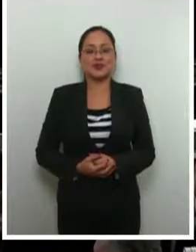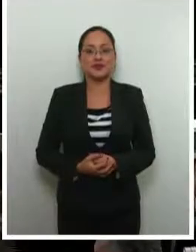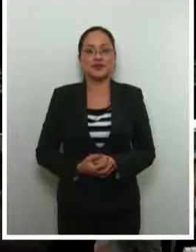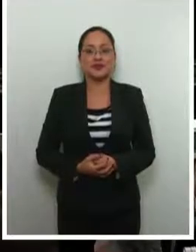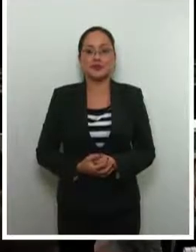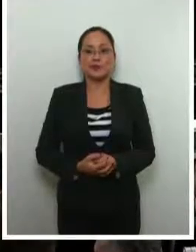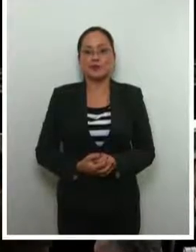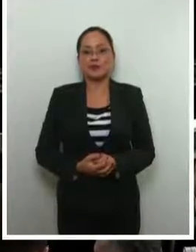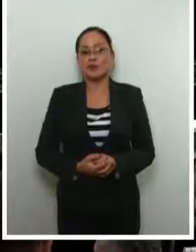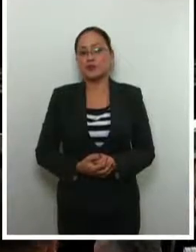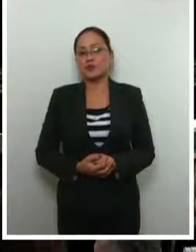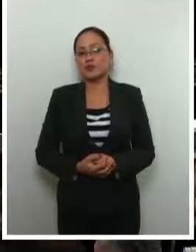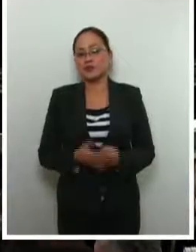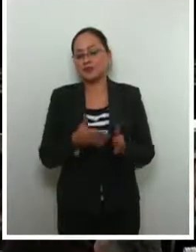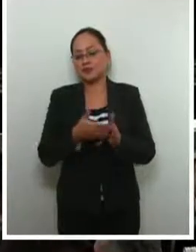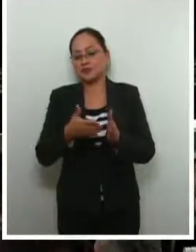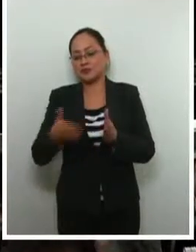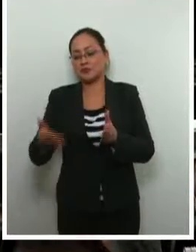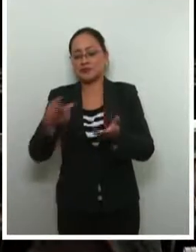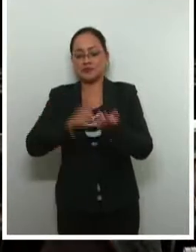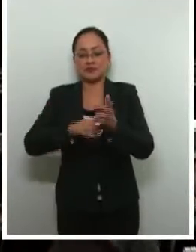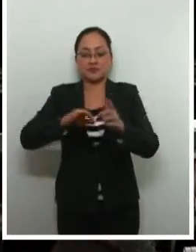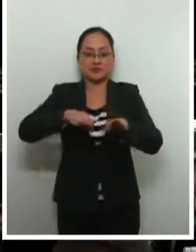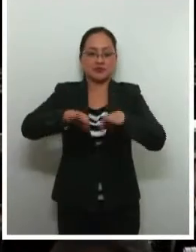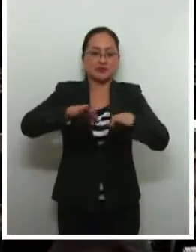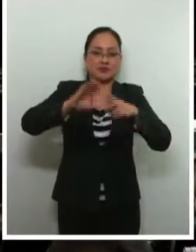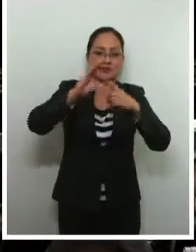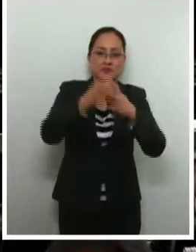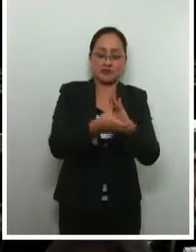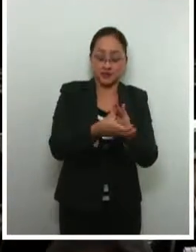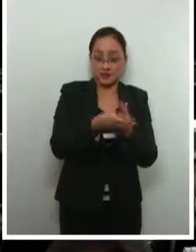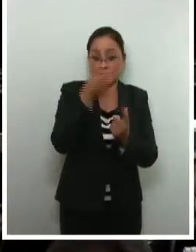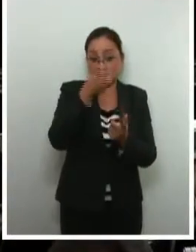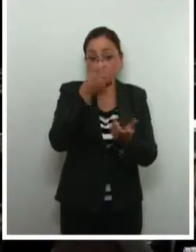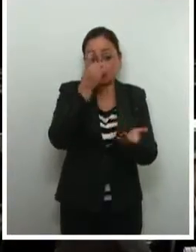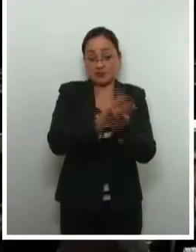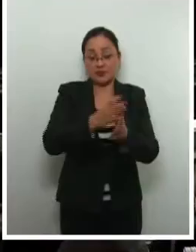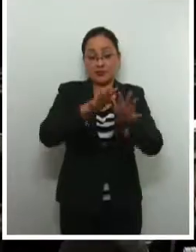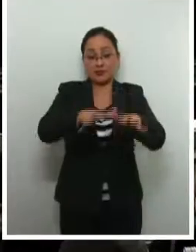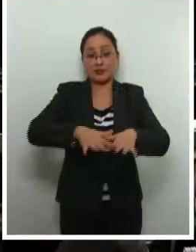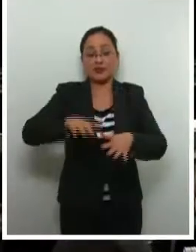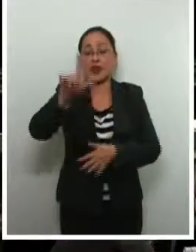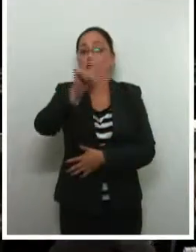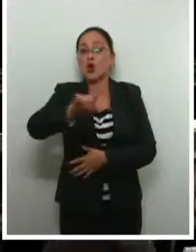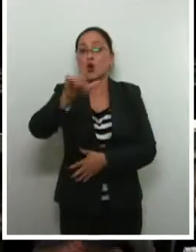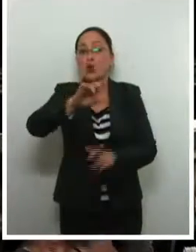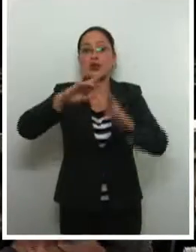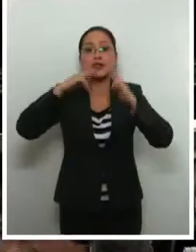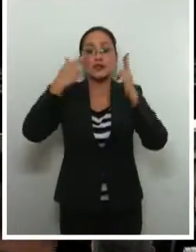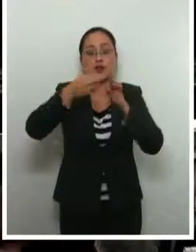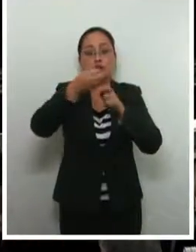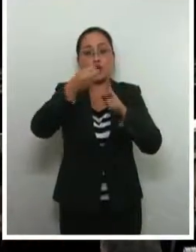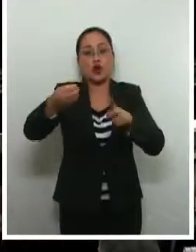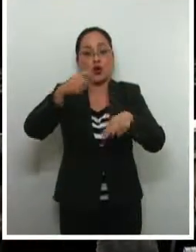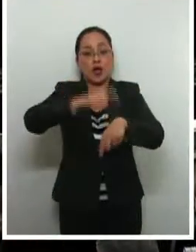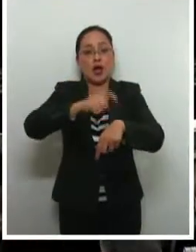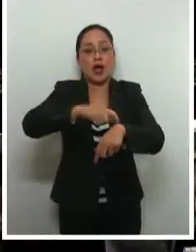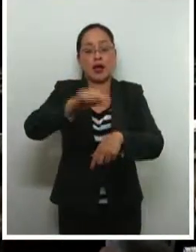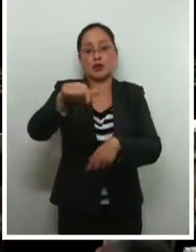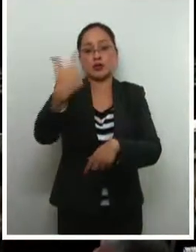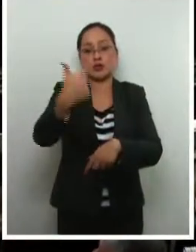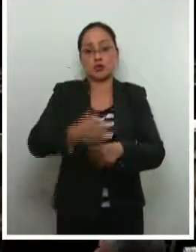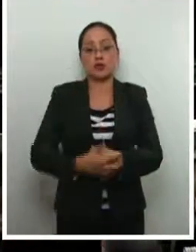No, es un asunto de trabajo de comisiones. El pleno será el lunes a las 12